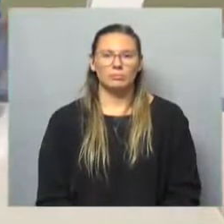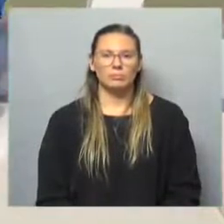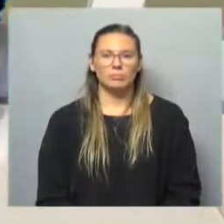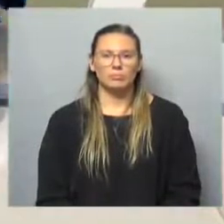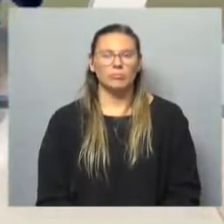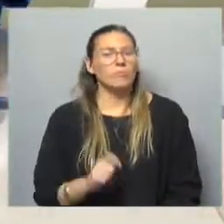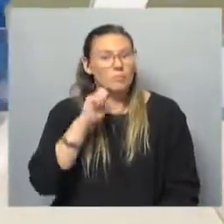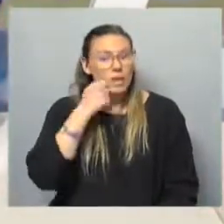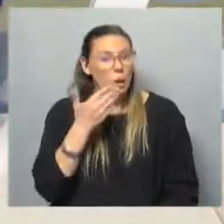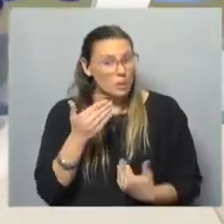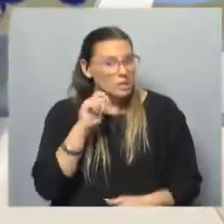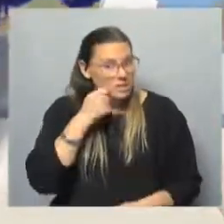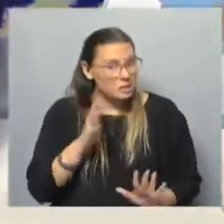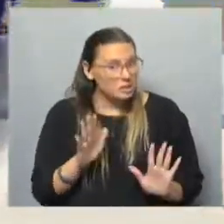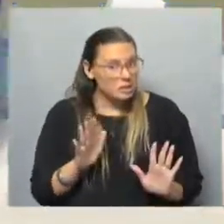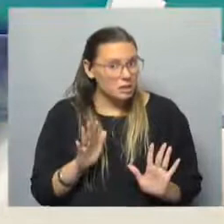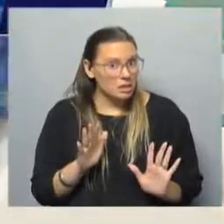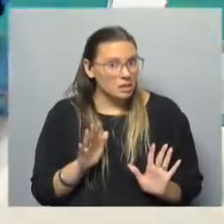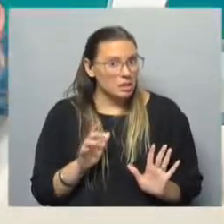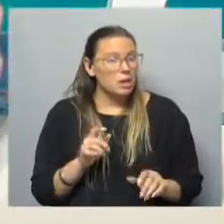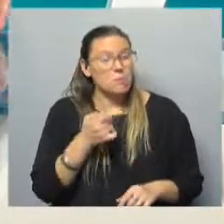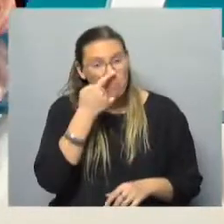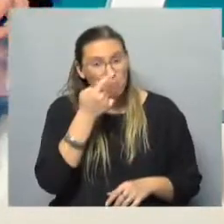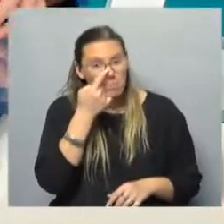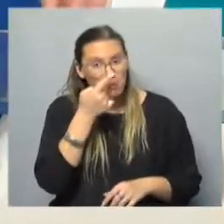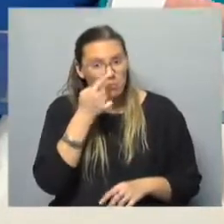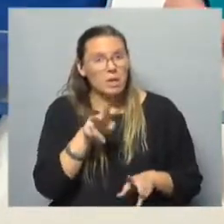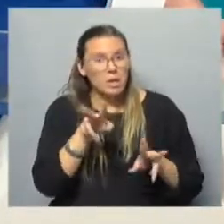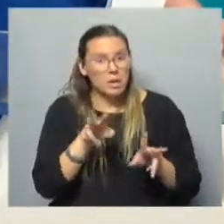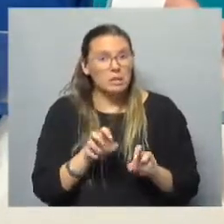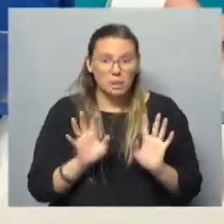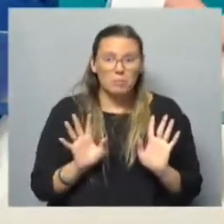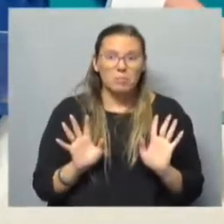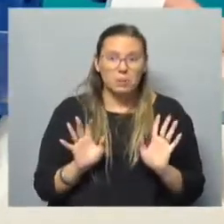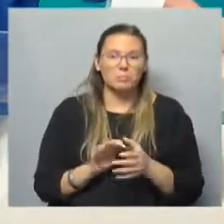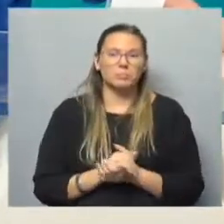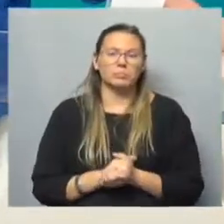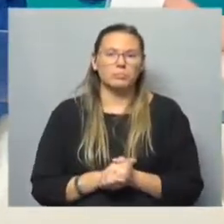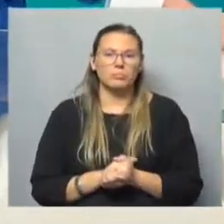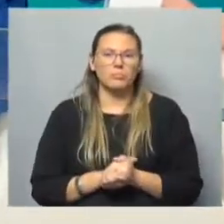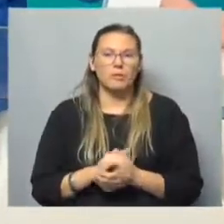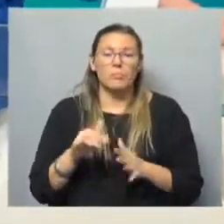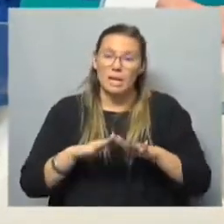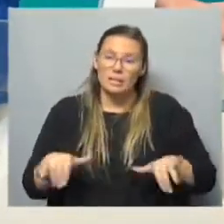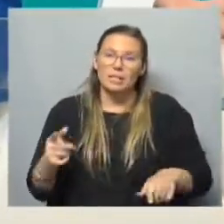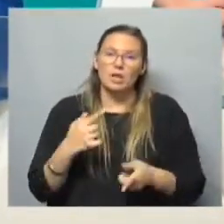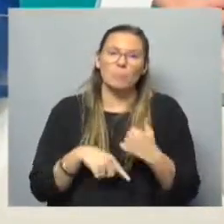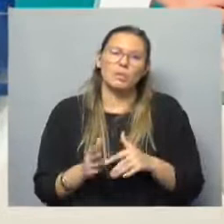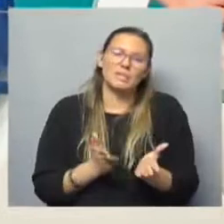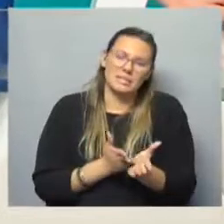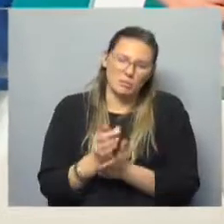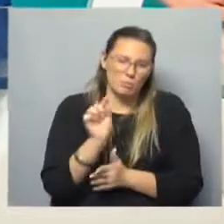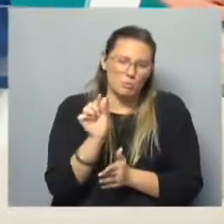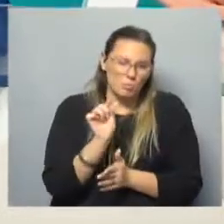Qué lindo, tiene pinta de estar buena. Total, no, estuvo muy, muy interesante por dónde va abordando la obra. Sin duda. Para niños, pero siempre ahí con